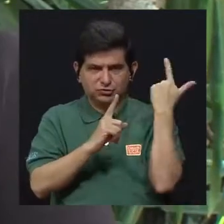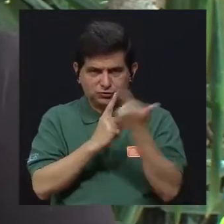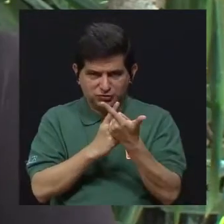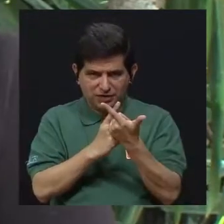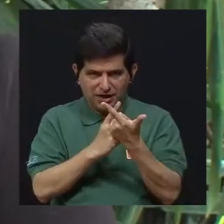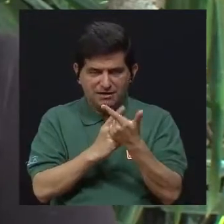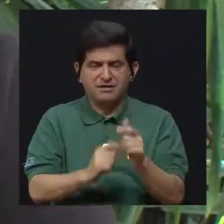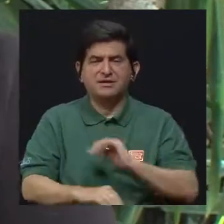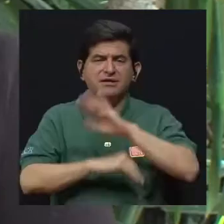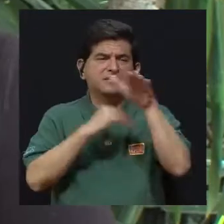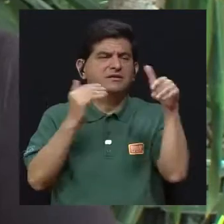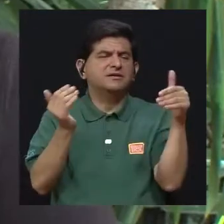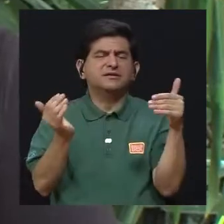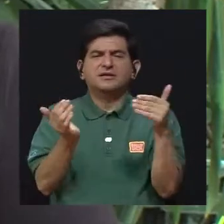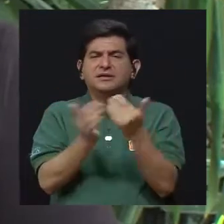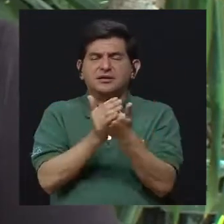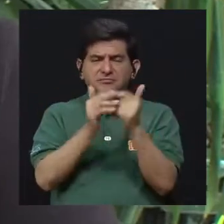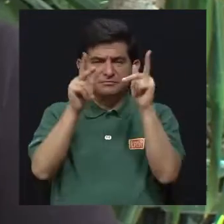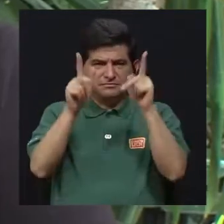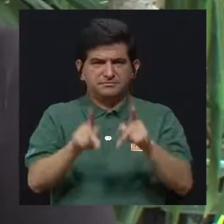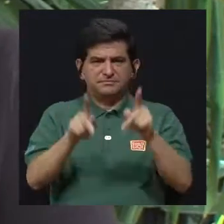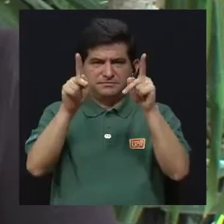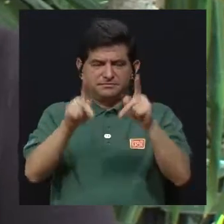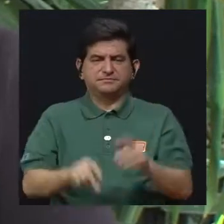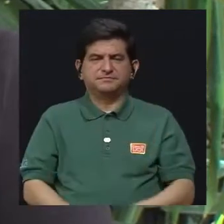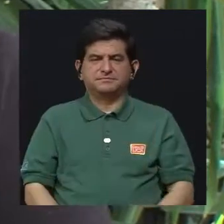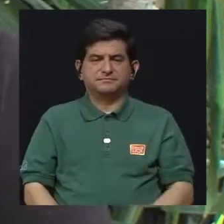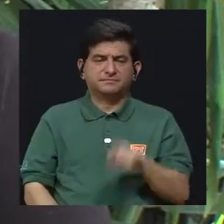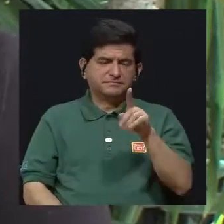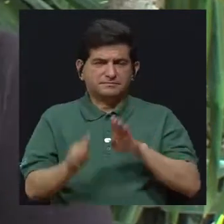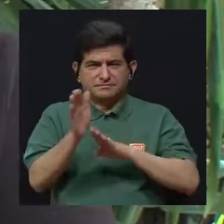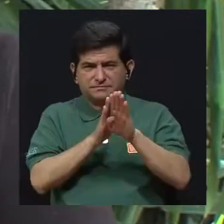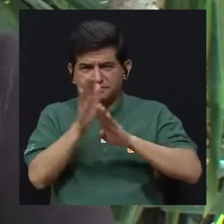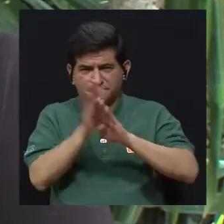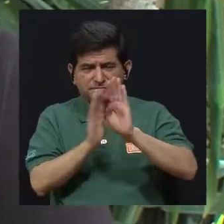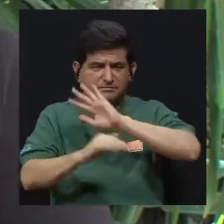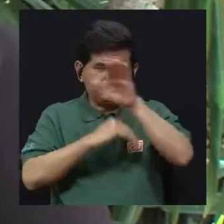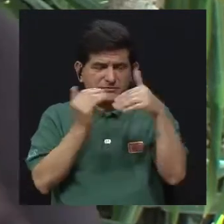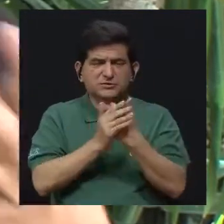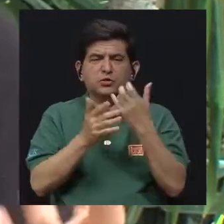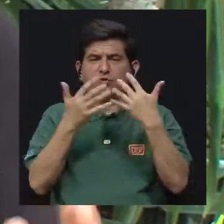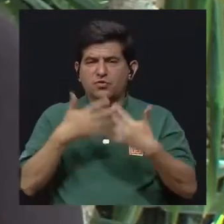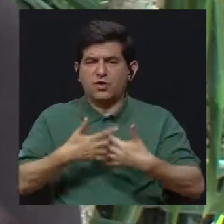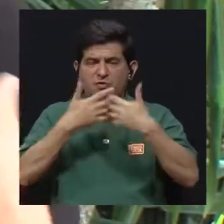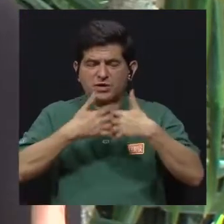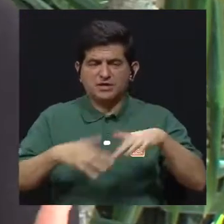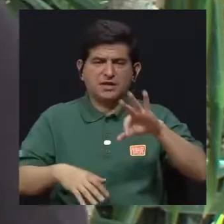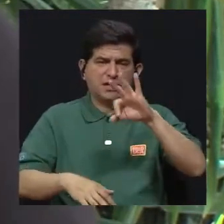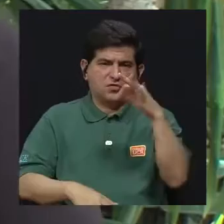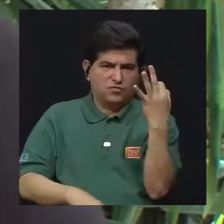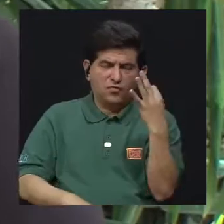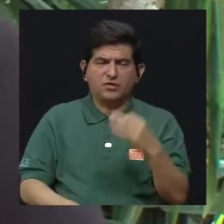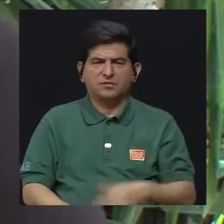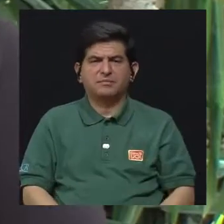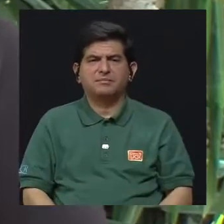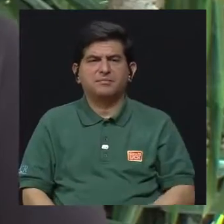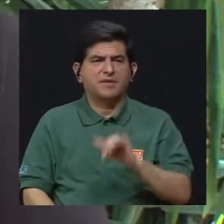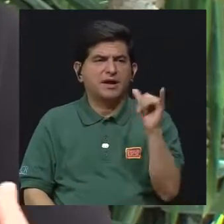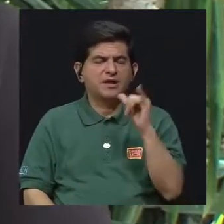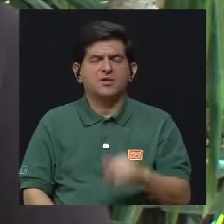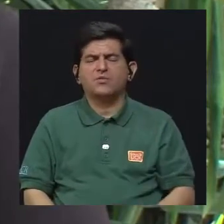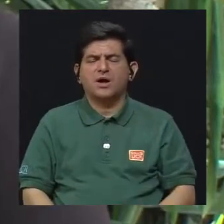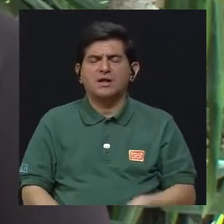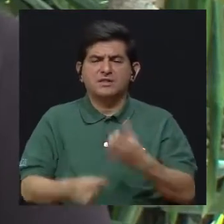sociales para todas las personas que han ido desarrollando toda una industria y formas